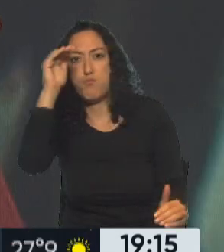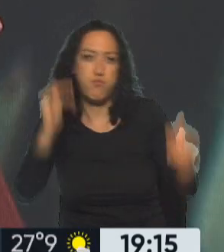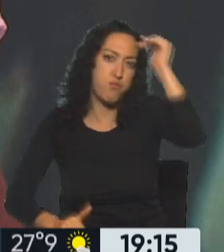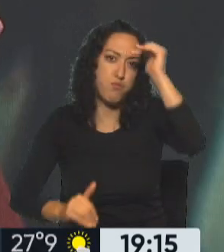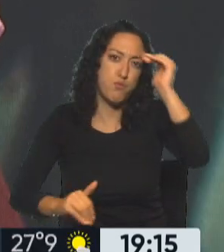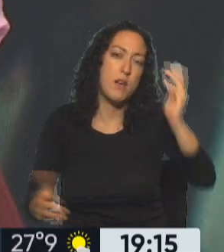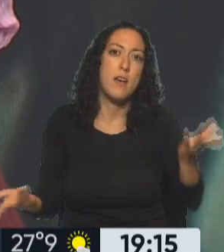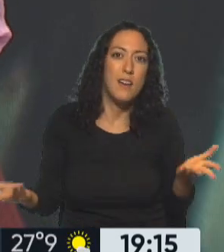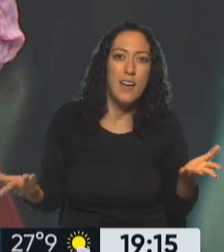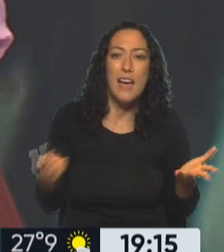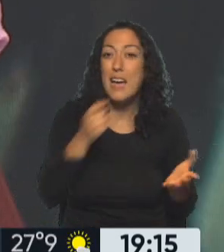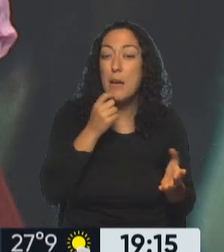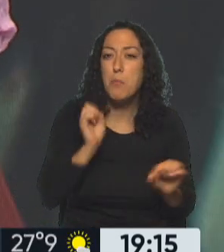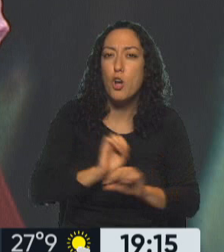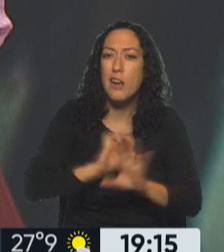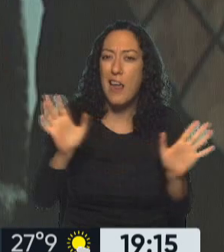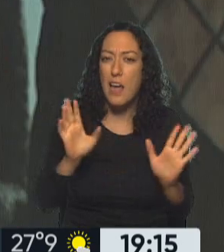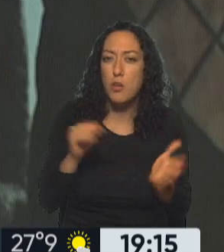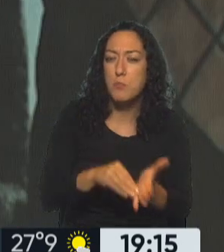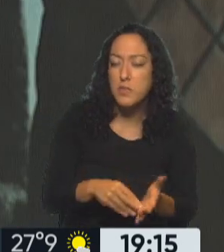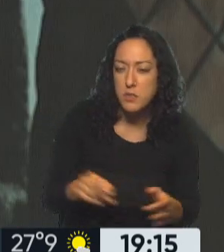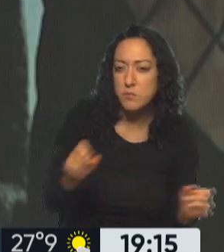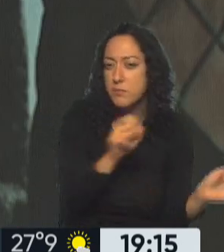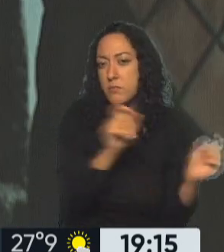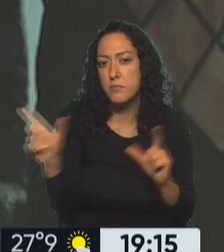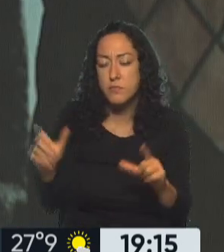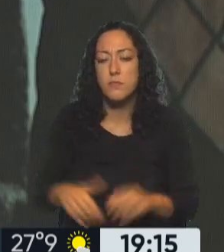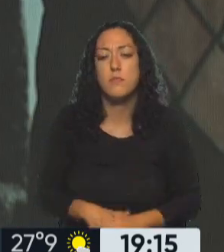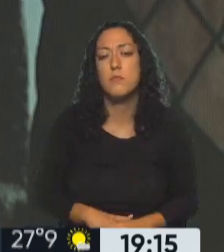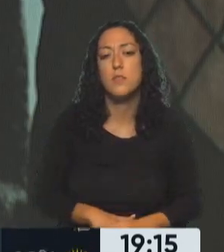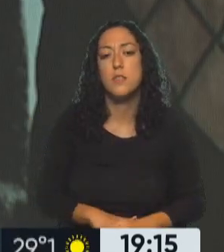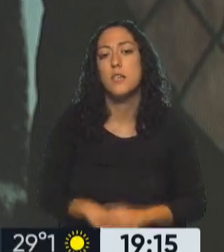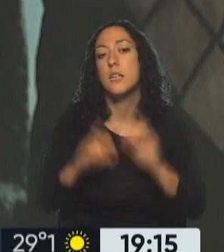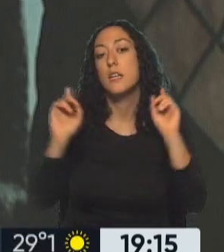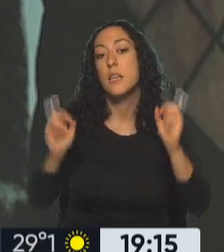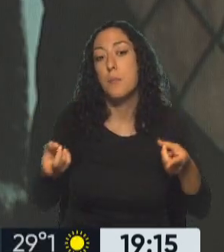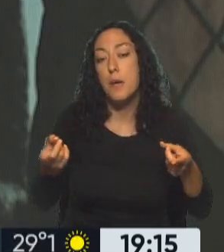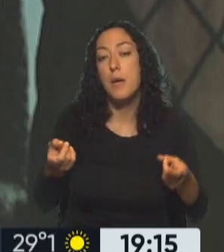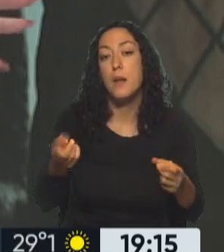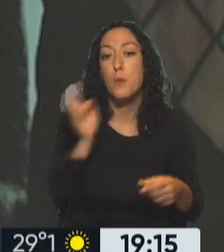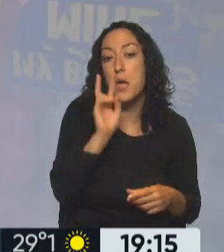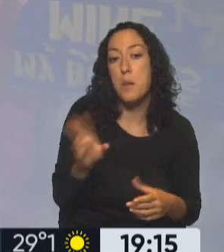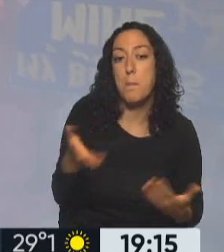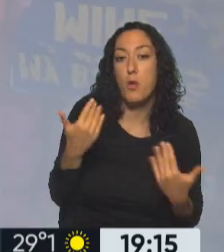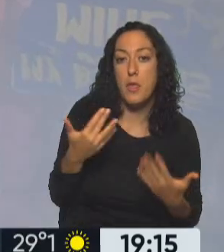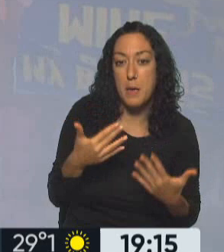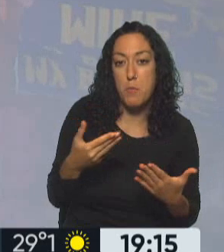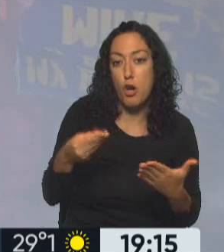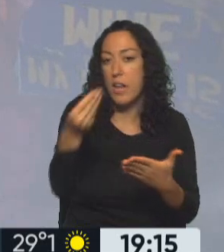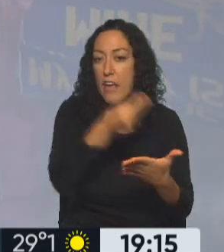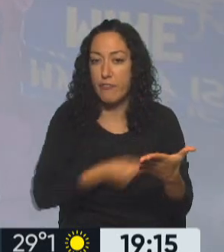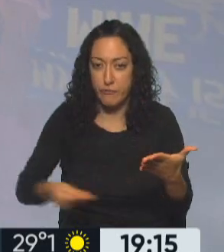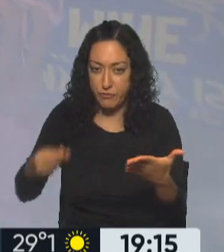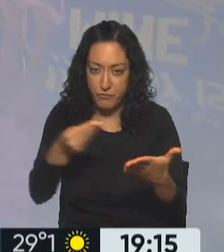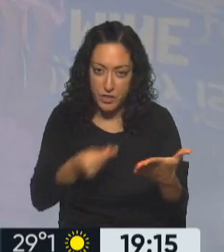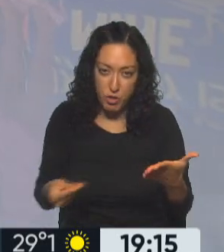para poder hacer este cotejo. ¿Y qué más hay, Leticia? Sí, y en otro sentido lo que podemos ver también es un gráfico acerca de